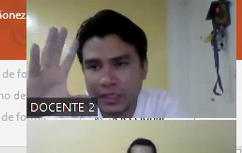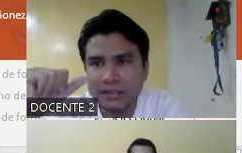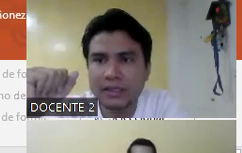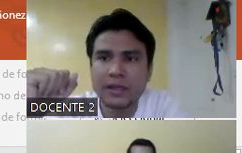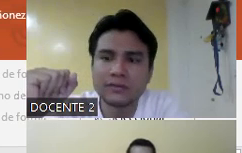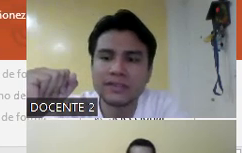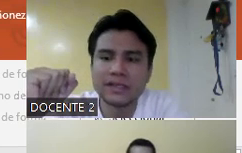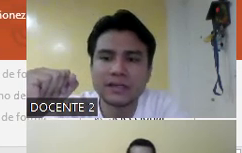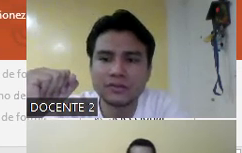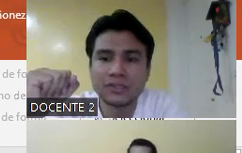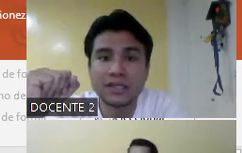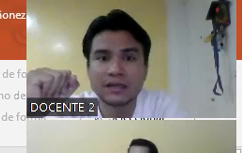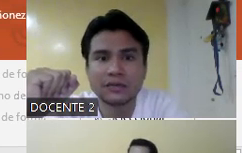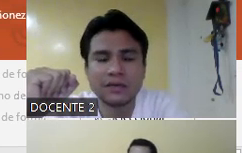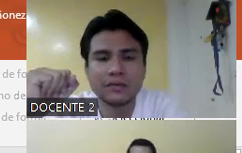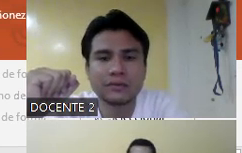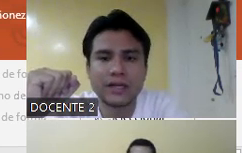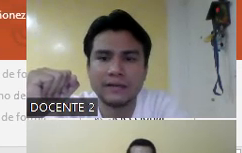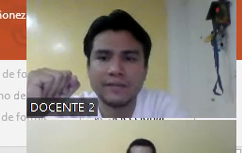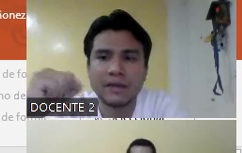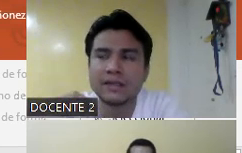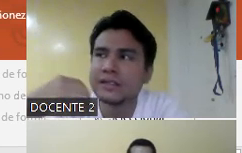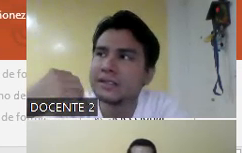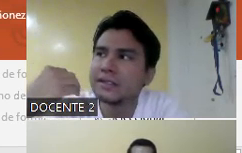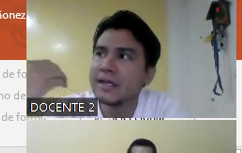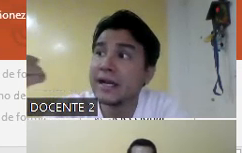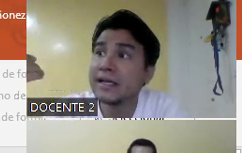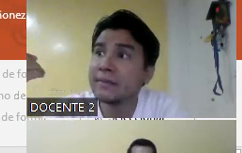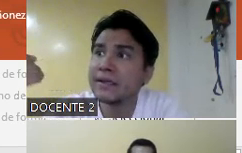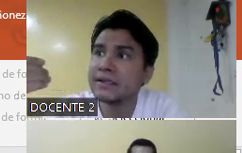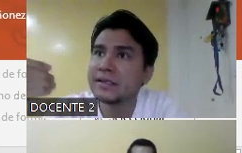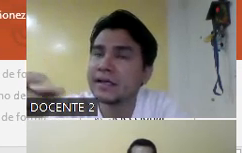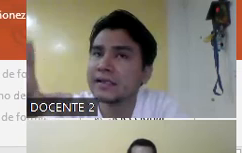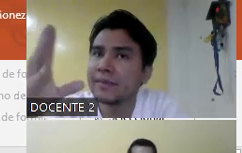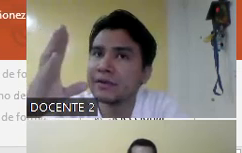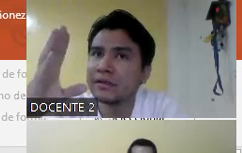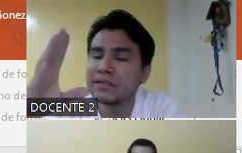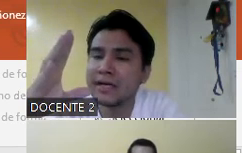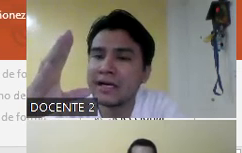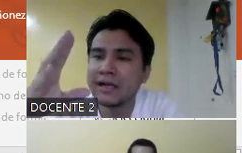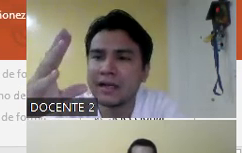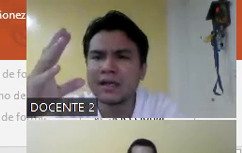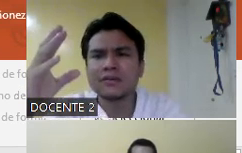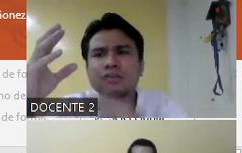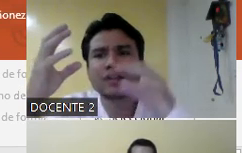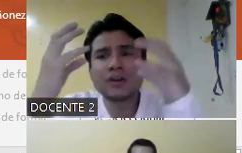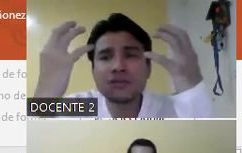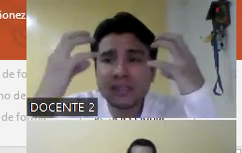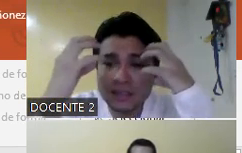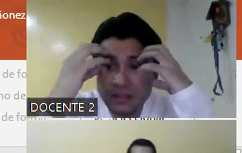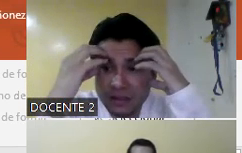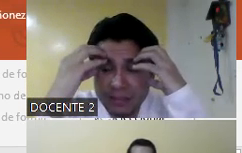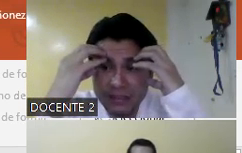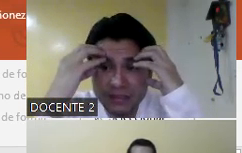se podría decir, en nuestra sociedad actual y cultural. Si alguien me dice que esa persona es mala, yo tengo